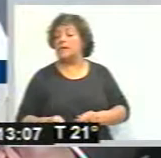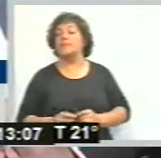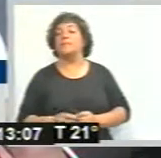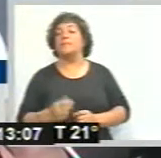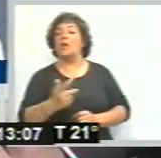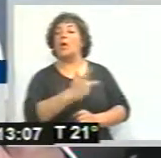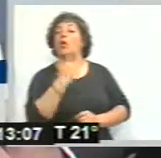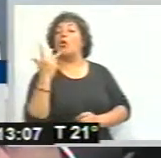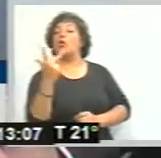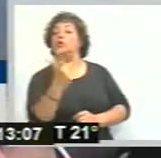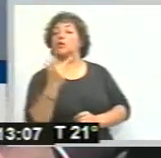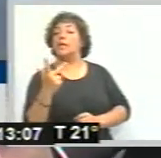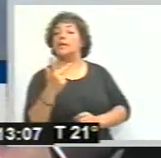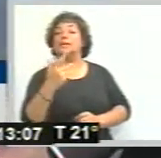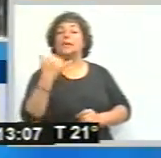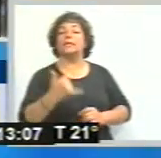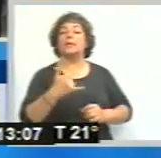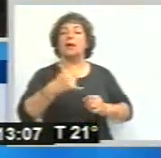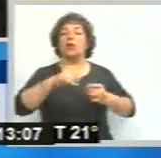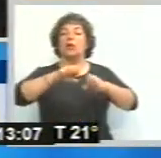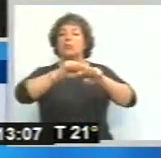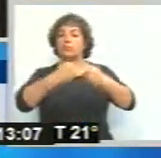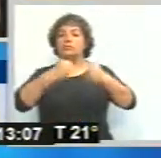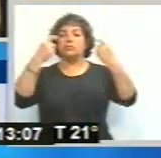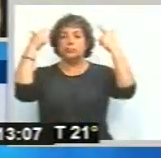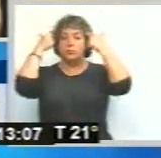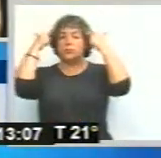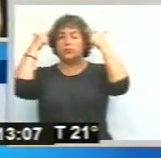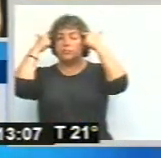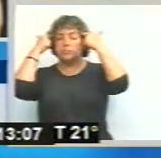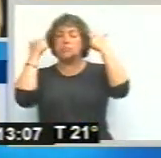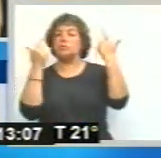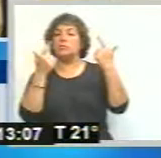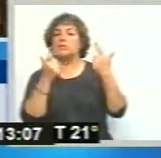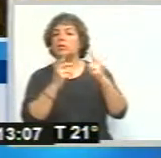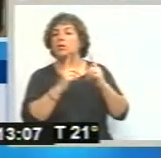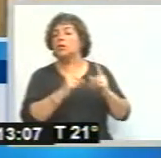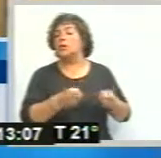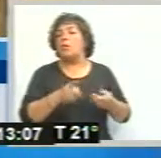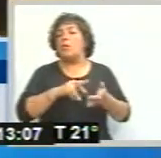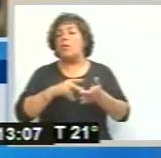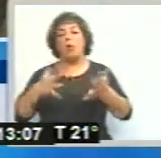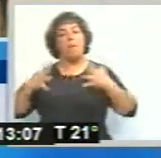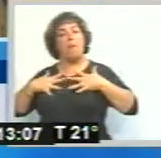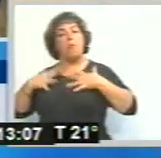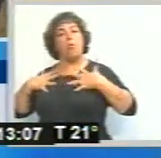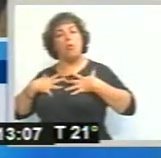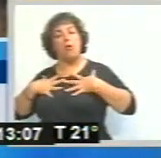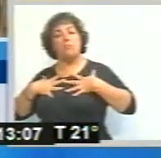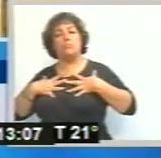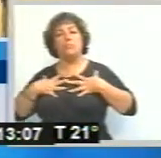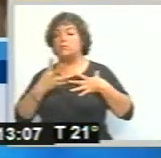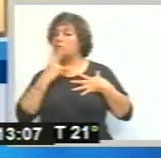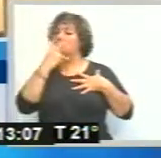Los tres están con traumatismo craneoencefálico y con problemas pulmonares, pero